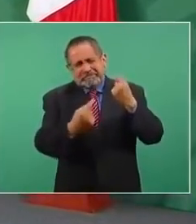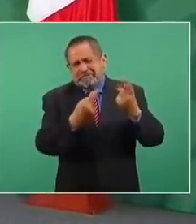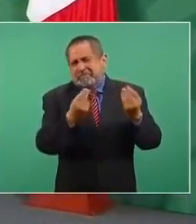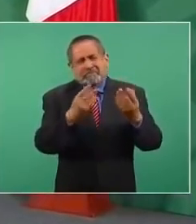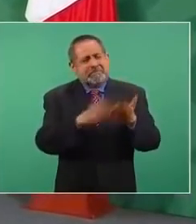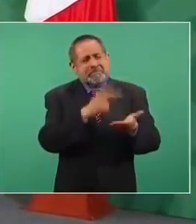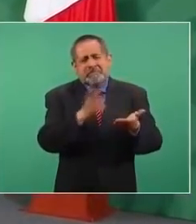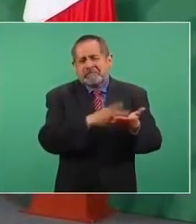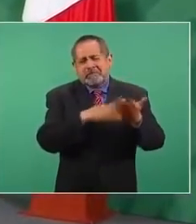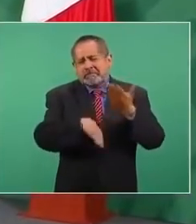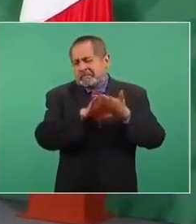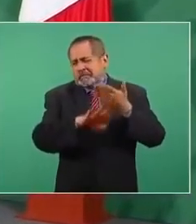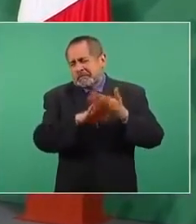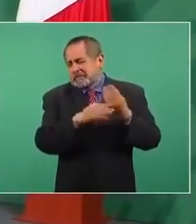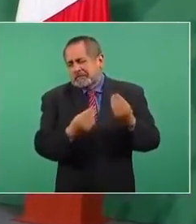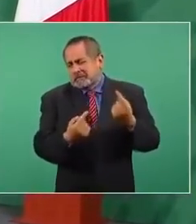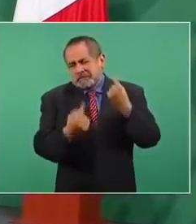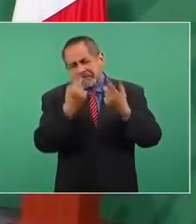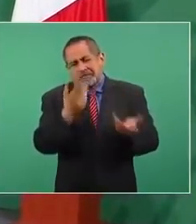muchos insultos,